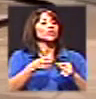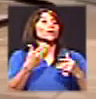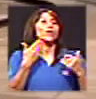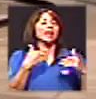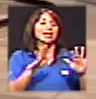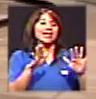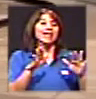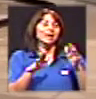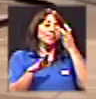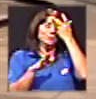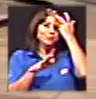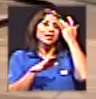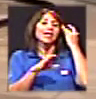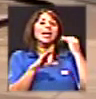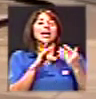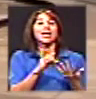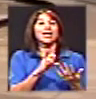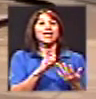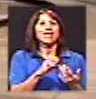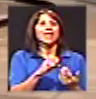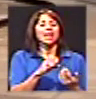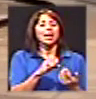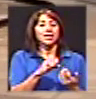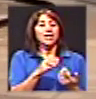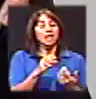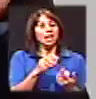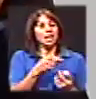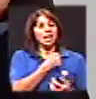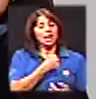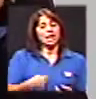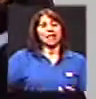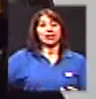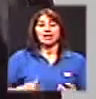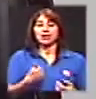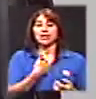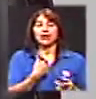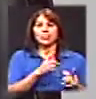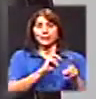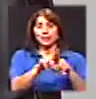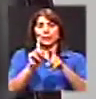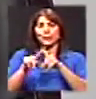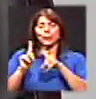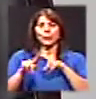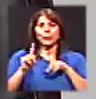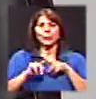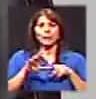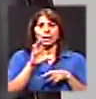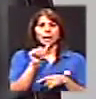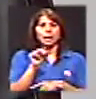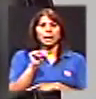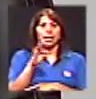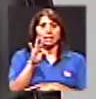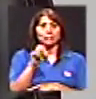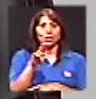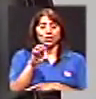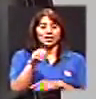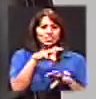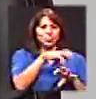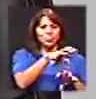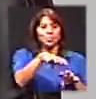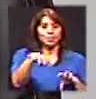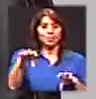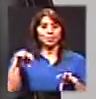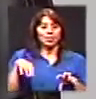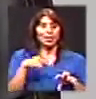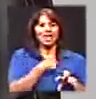cantón. Heredia tiene un contraste muy curioso. Los dos eran distritos del Cantón